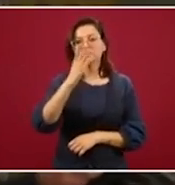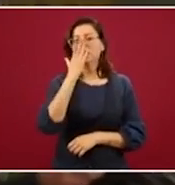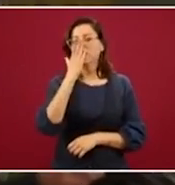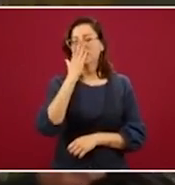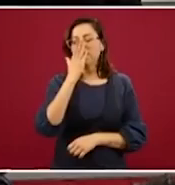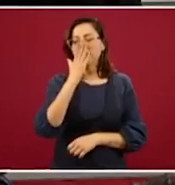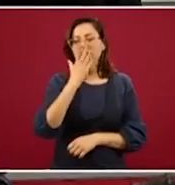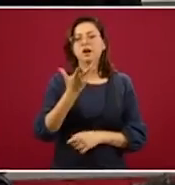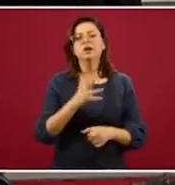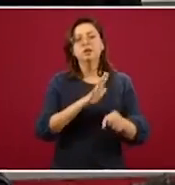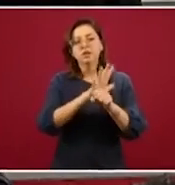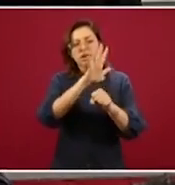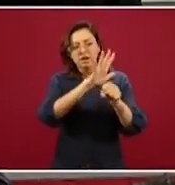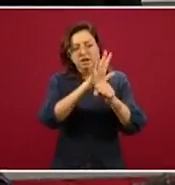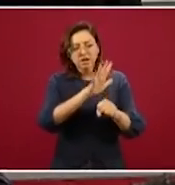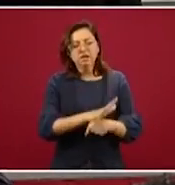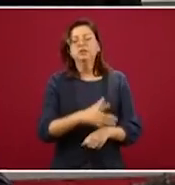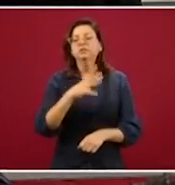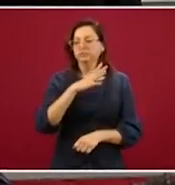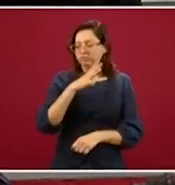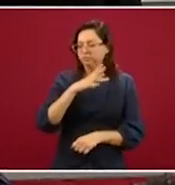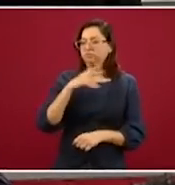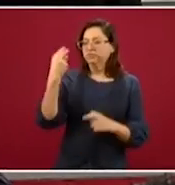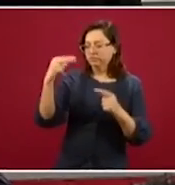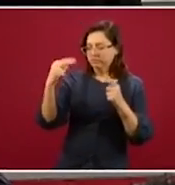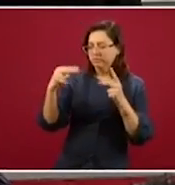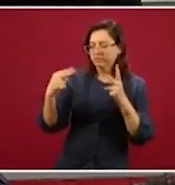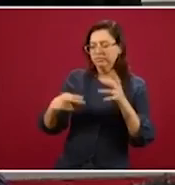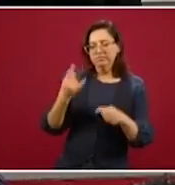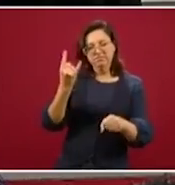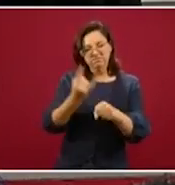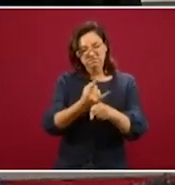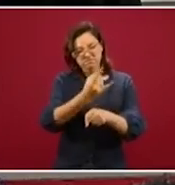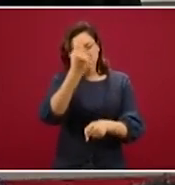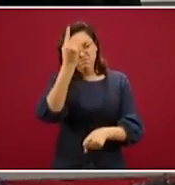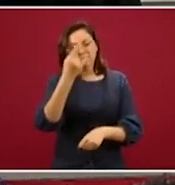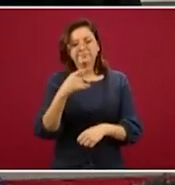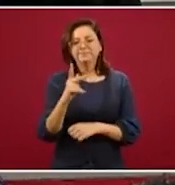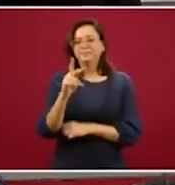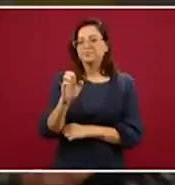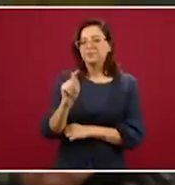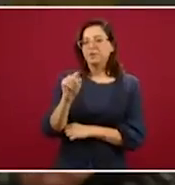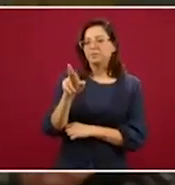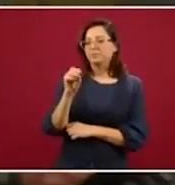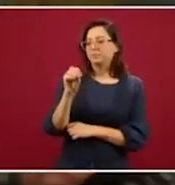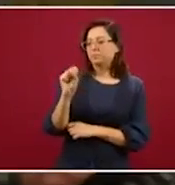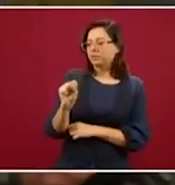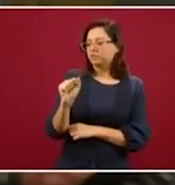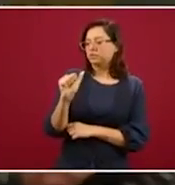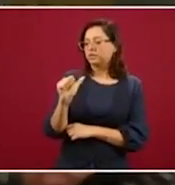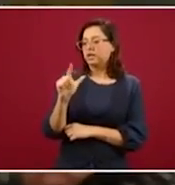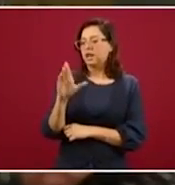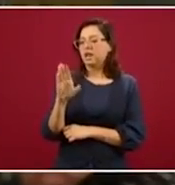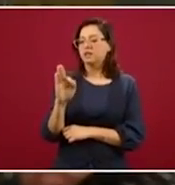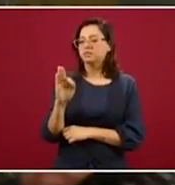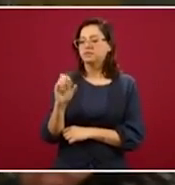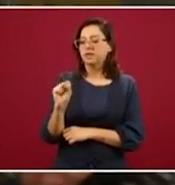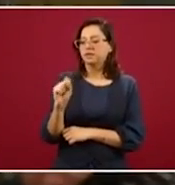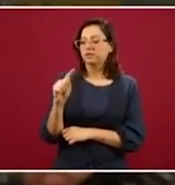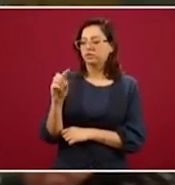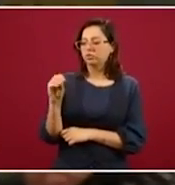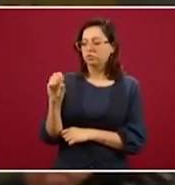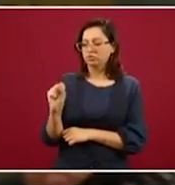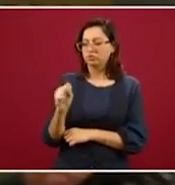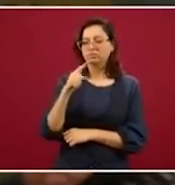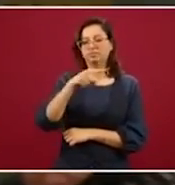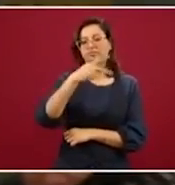Estado. Yo le traigo el nombre de la empresa que ha incumplido. Es una empresa que se llama Petros y Asfaltos, Sociedad Anónima de CV. El propietario es